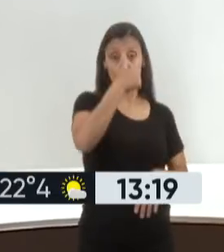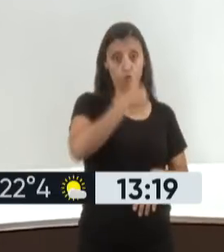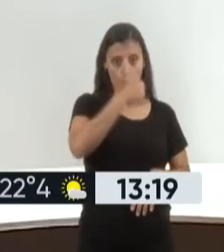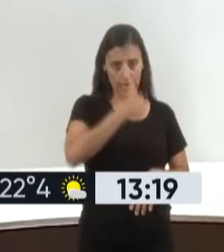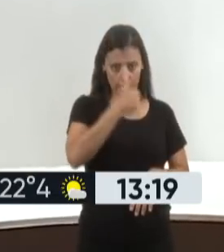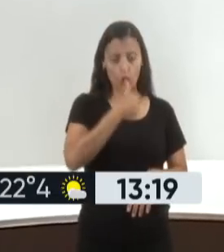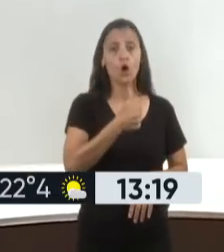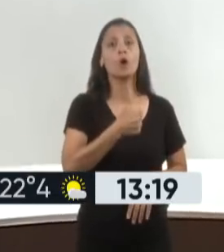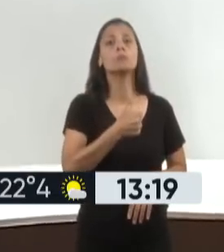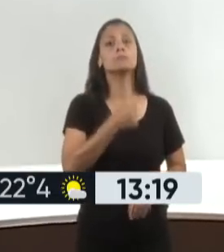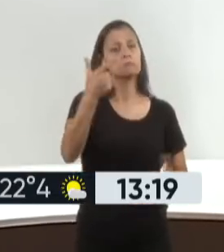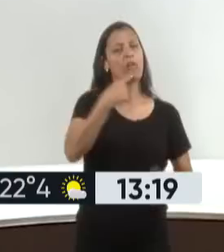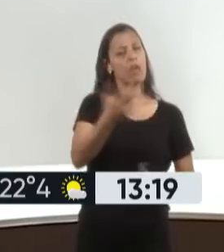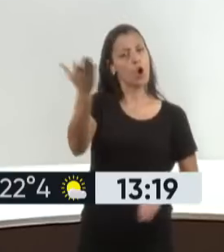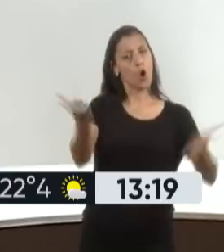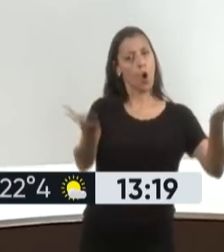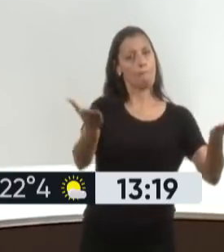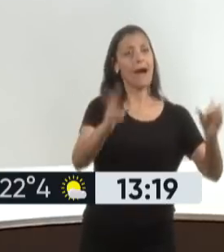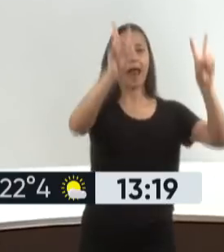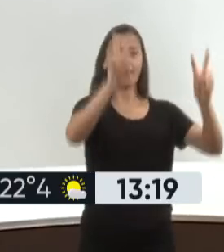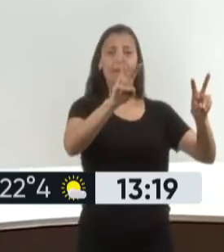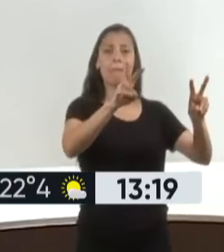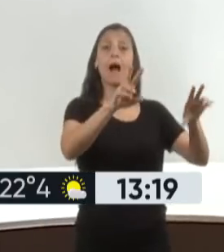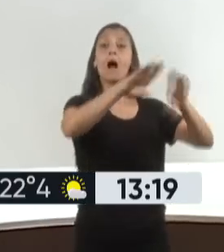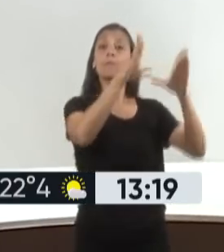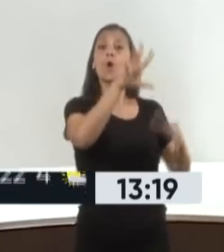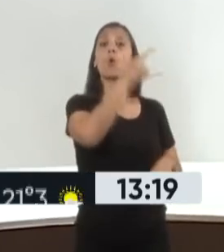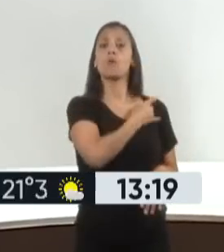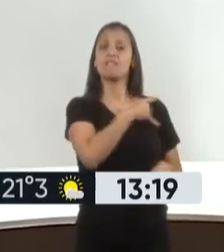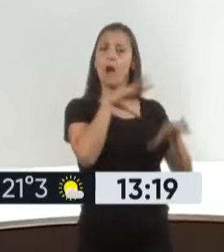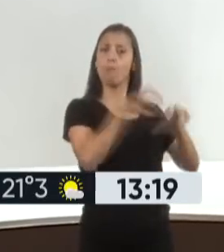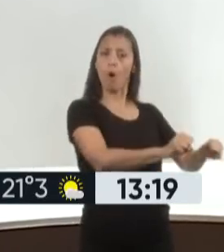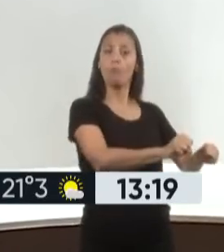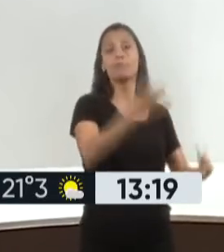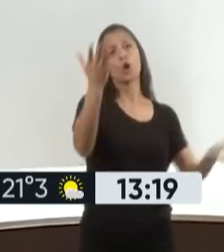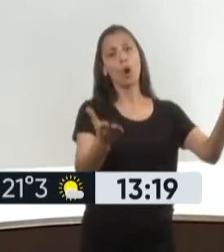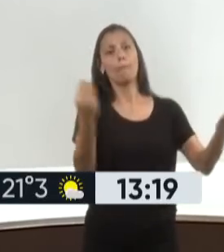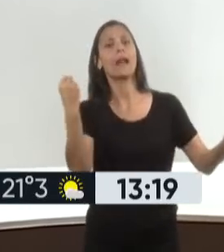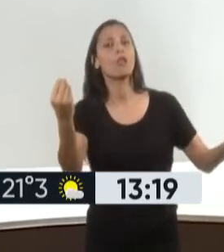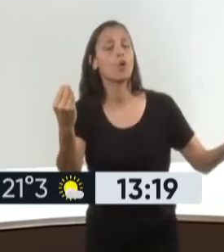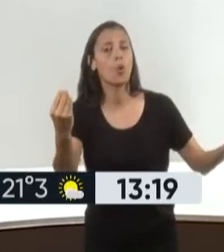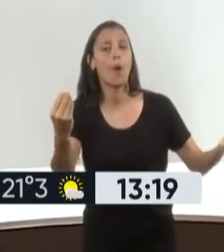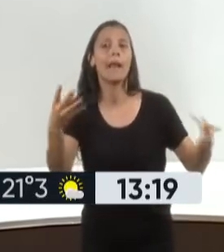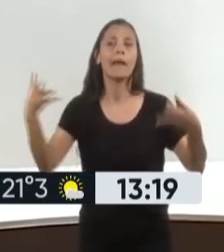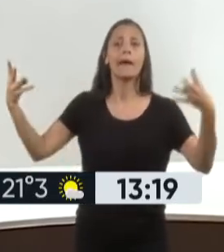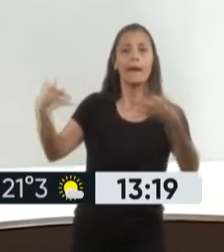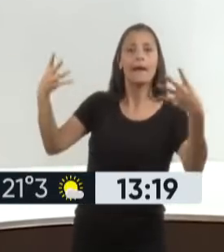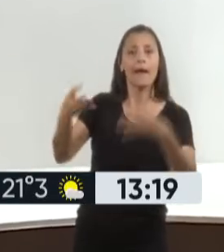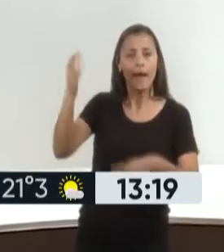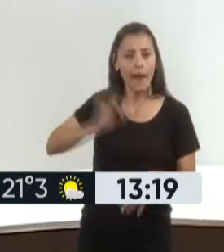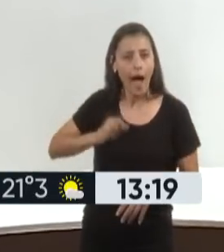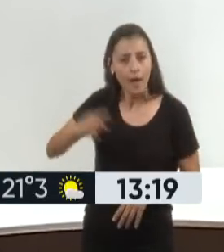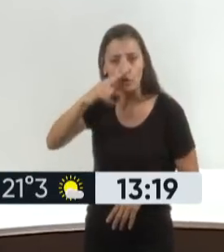domingo comparó la toma de facultades de algunas universidades con la guerrilla de los años